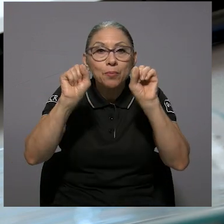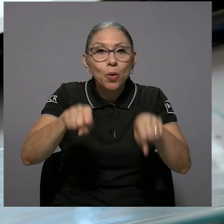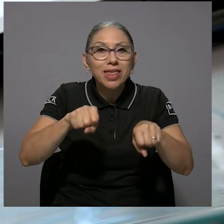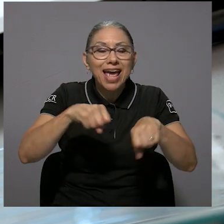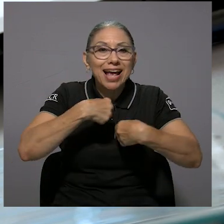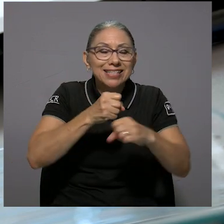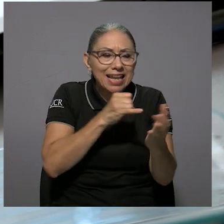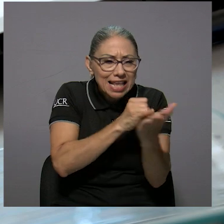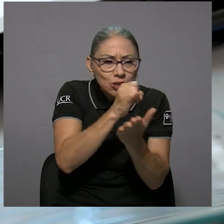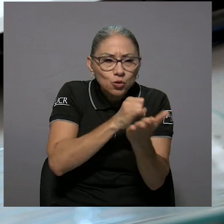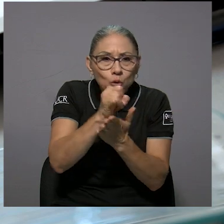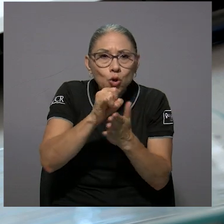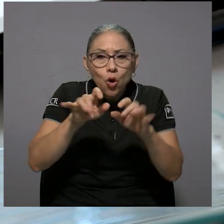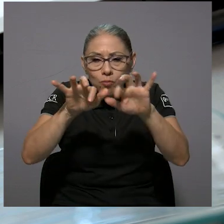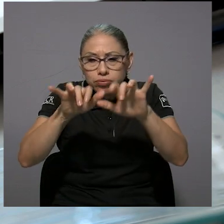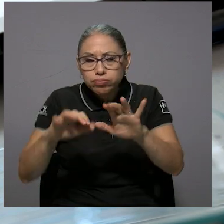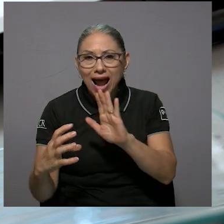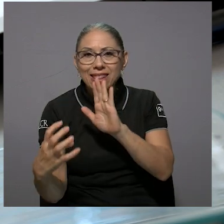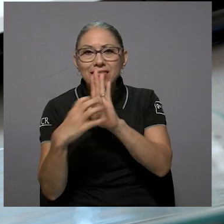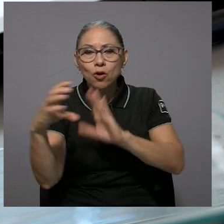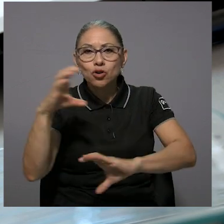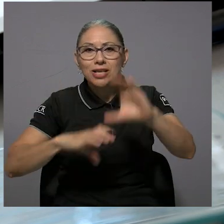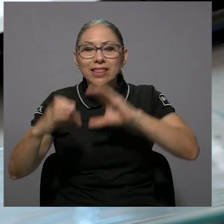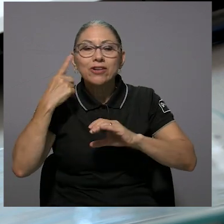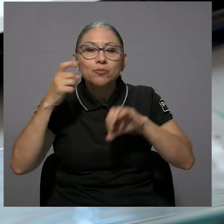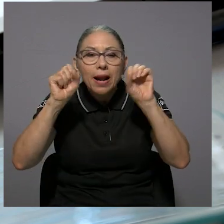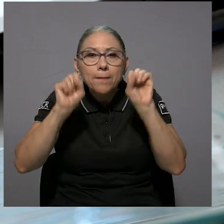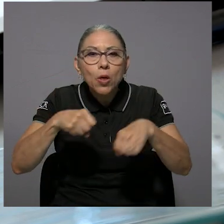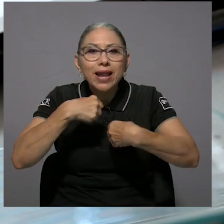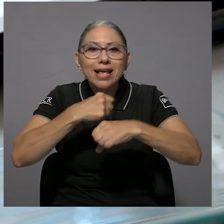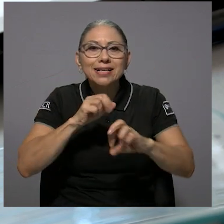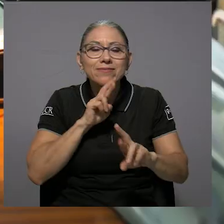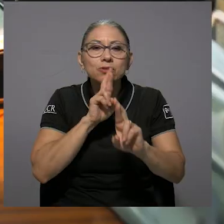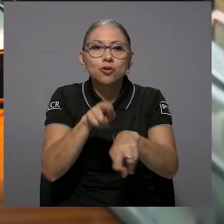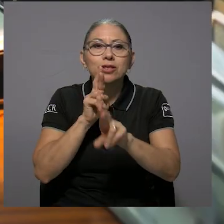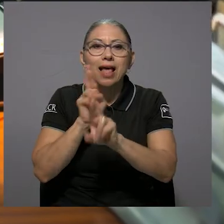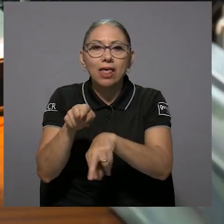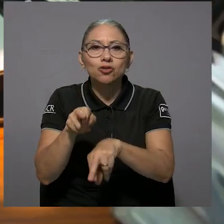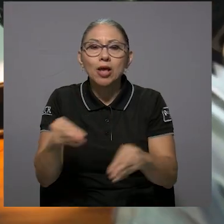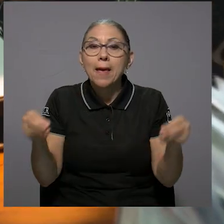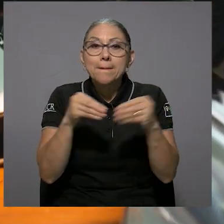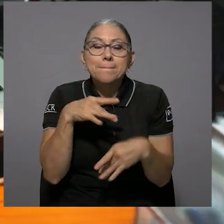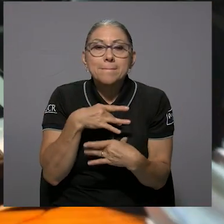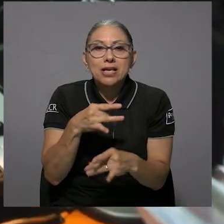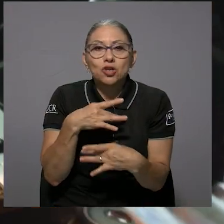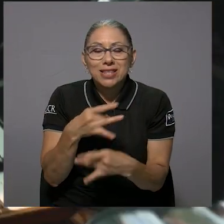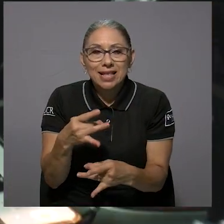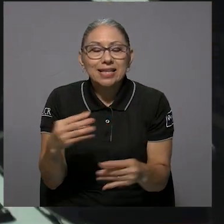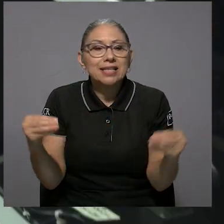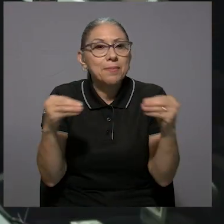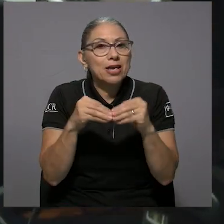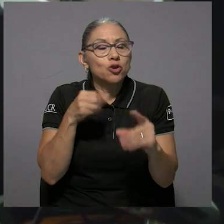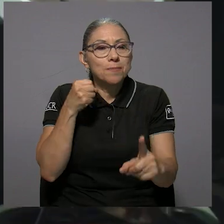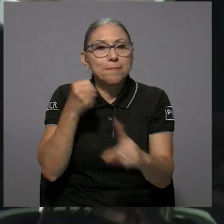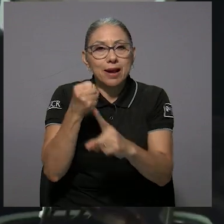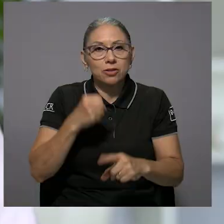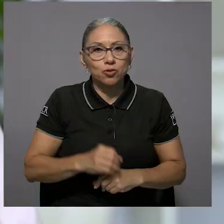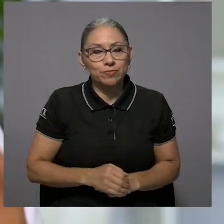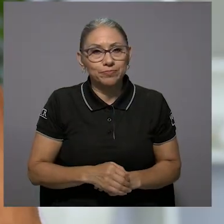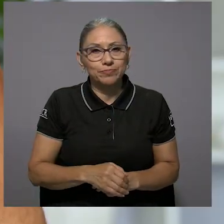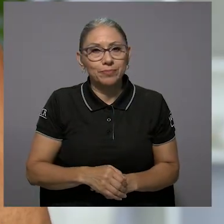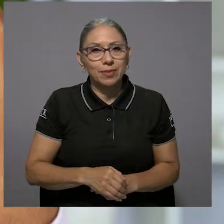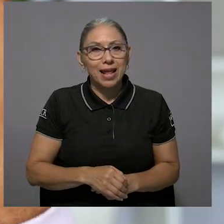un estudio de artículos científicos para poder elaborar resultados que fueran de mayor interés y de mayor